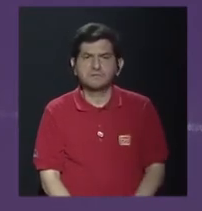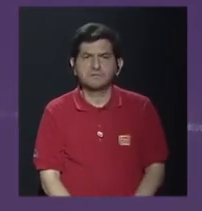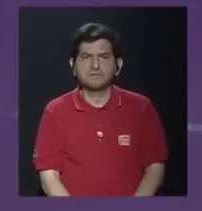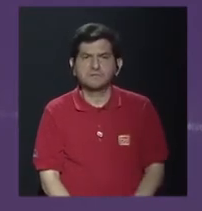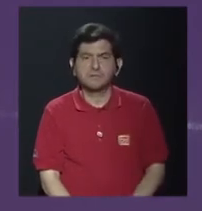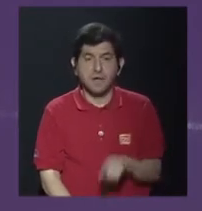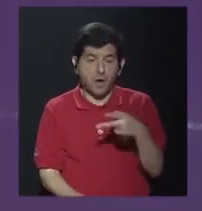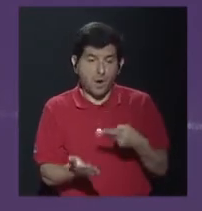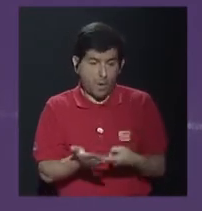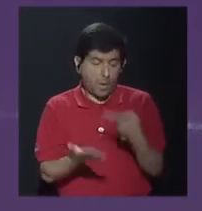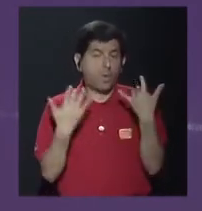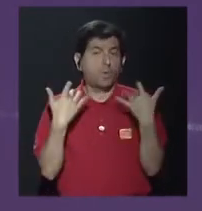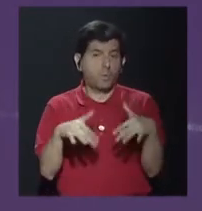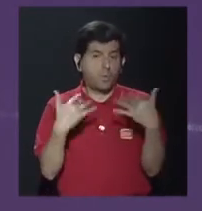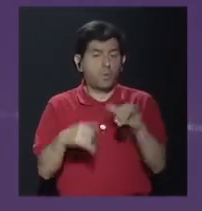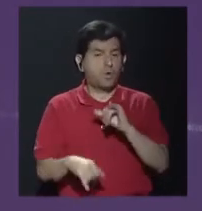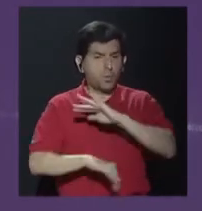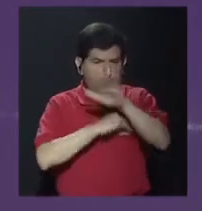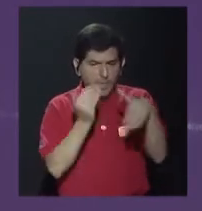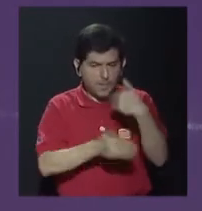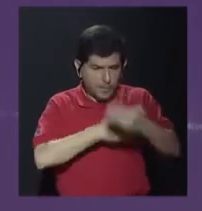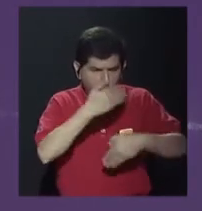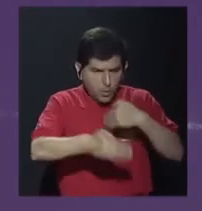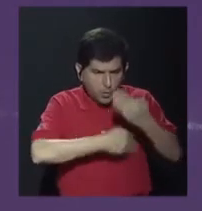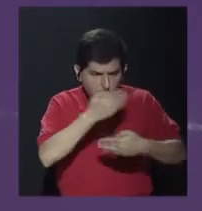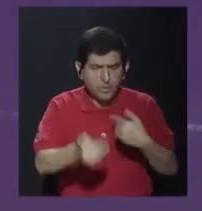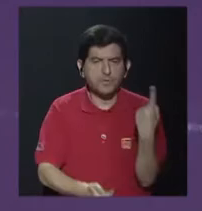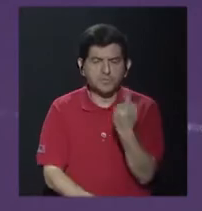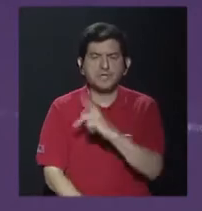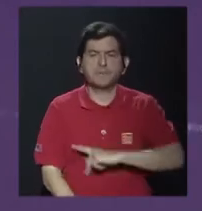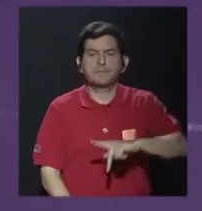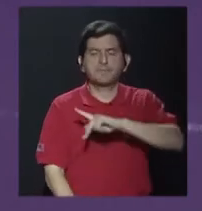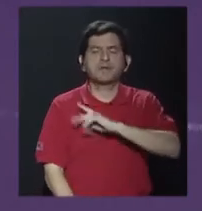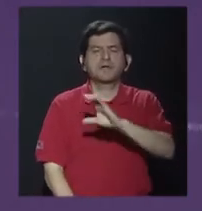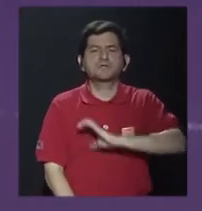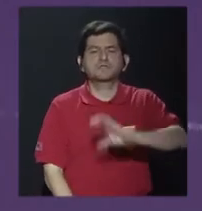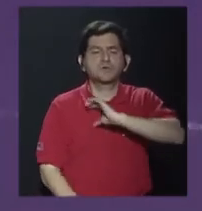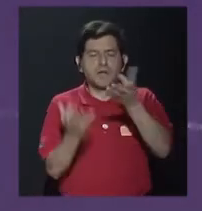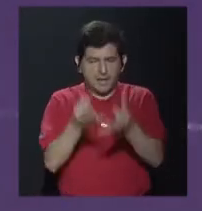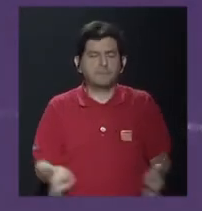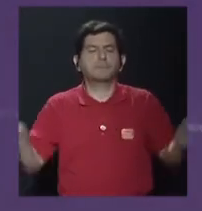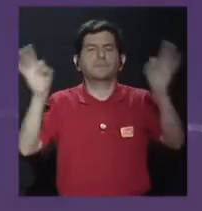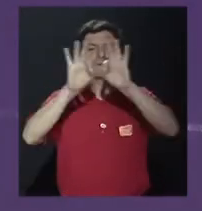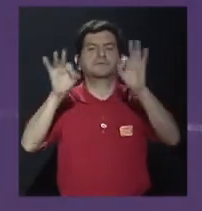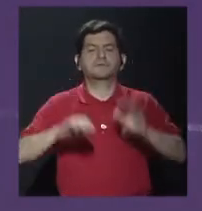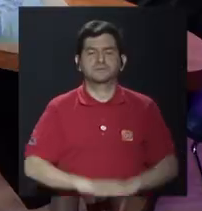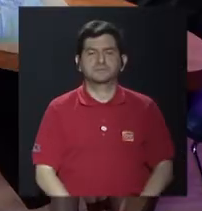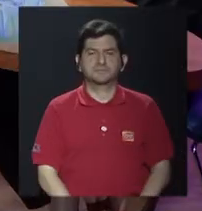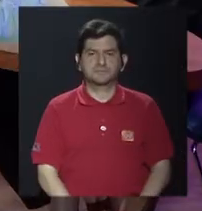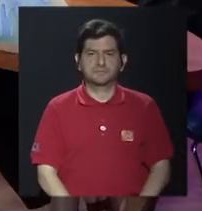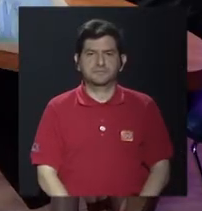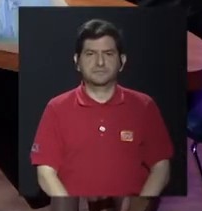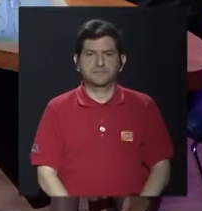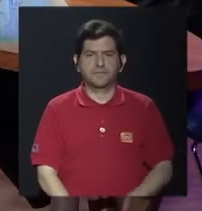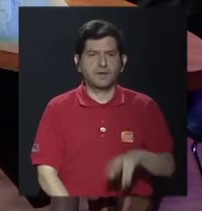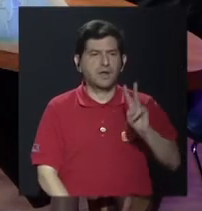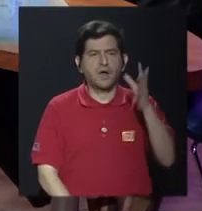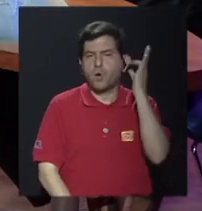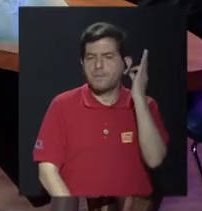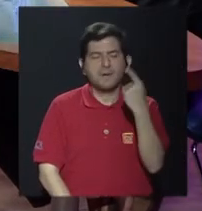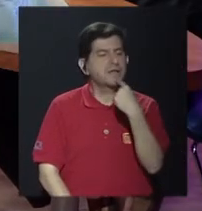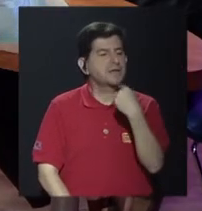fue lo más rico y igual en todo el proceso siempre estuvo lo personal como algo importante. Sí, una compañera me